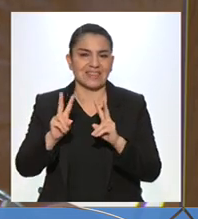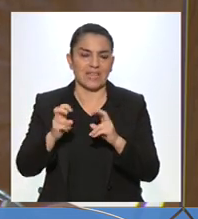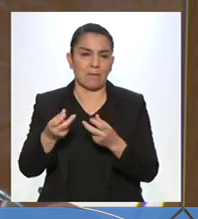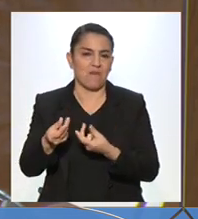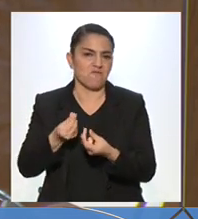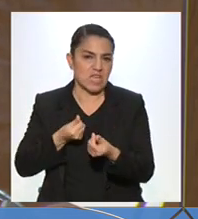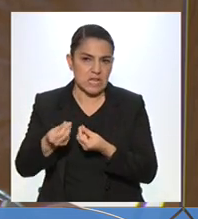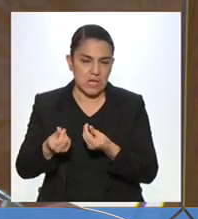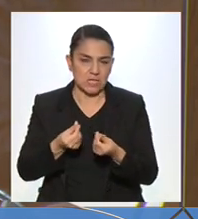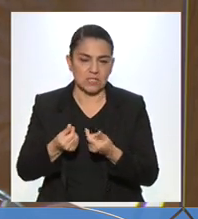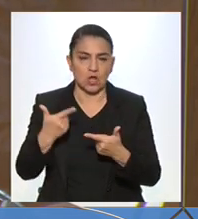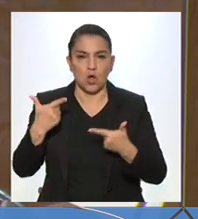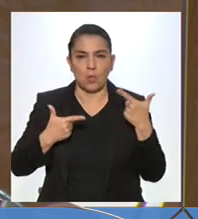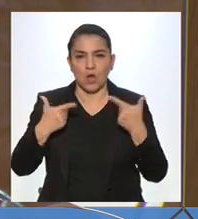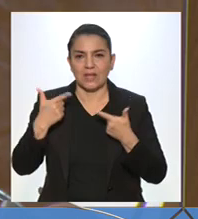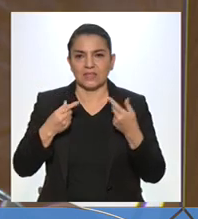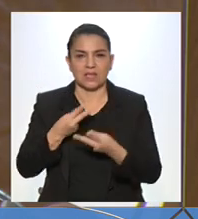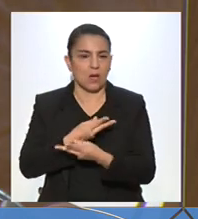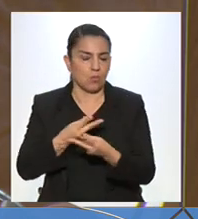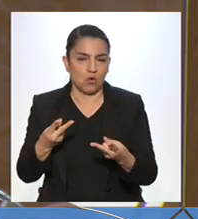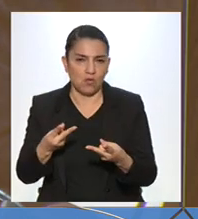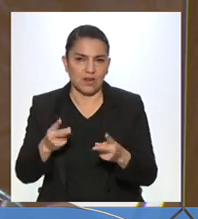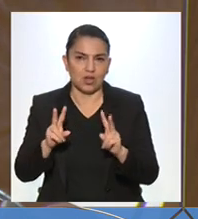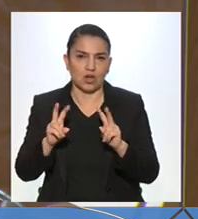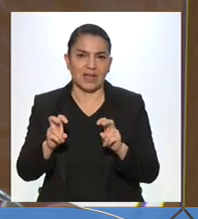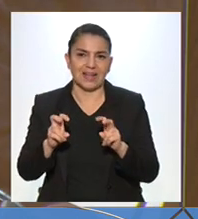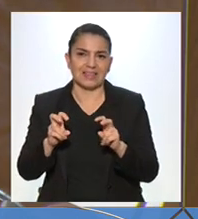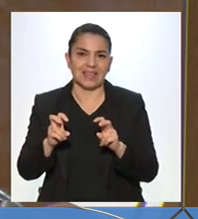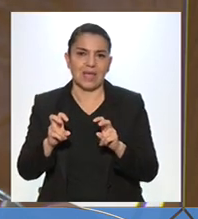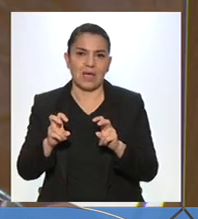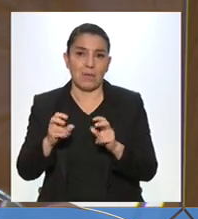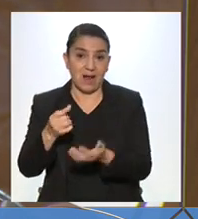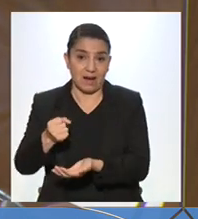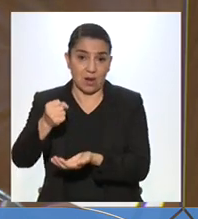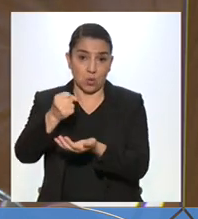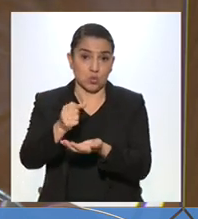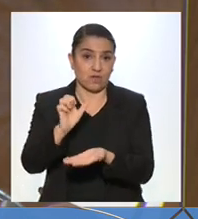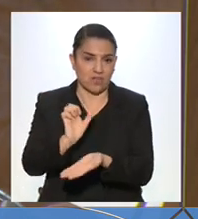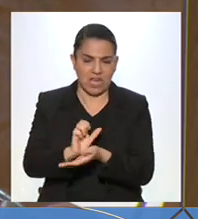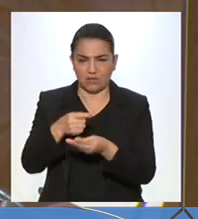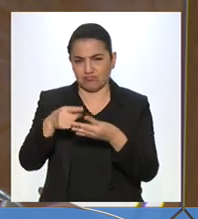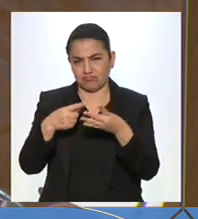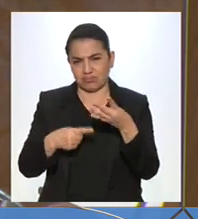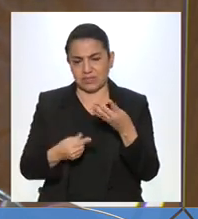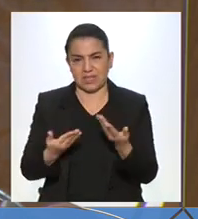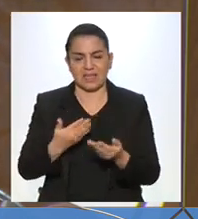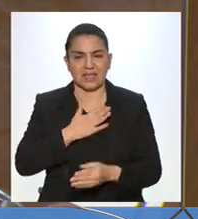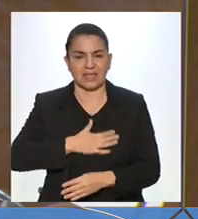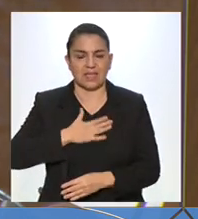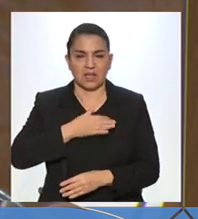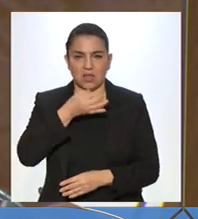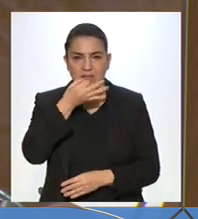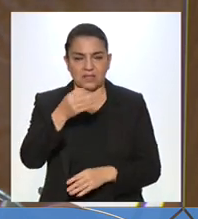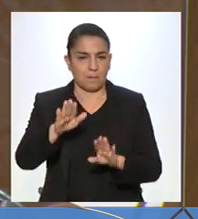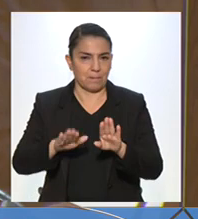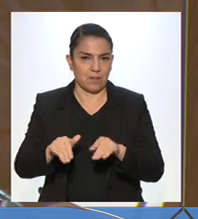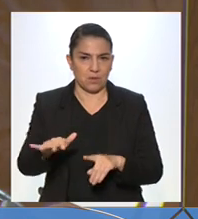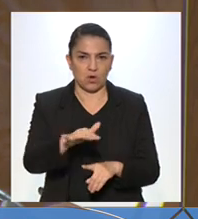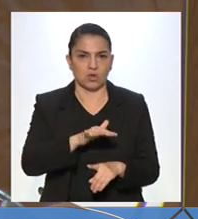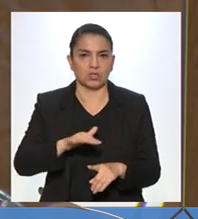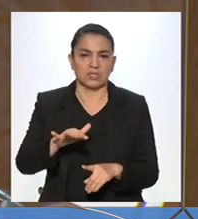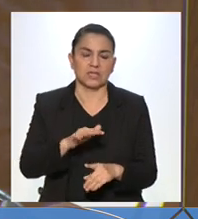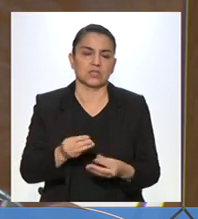el tema de las políticas públicas en materia de recursos fiscales y otros. Quiero referirme en este mismo contexto a